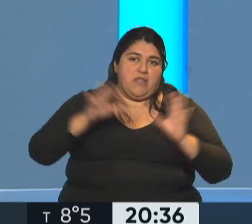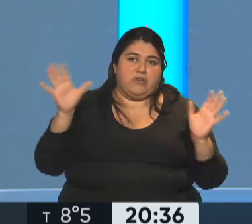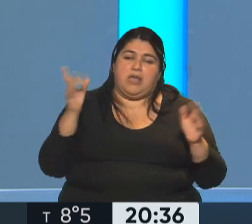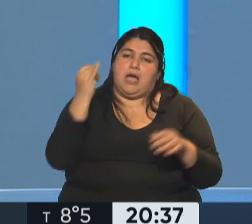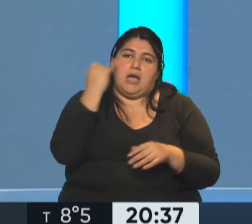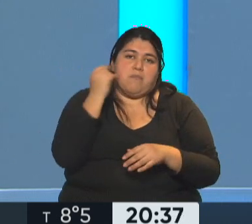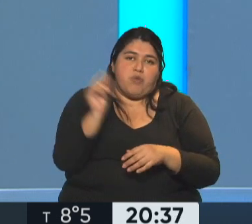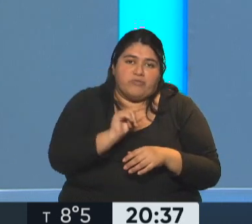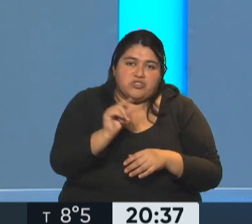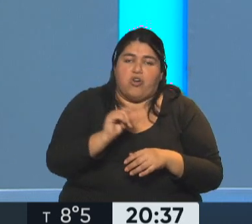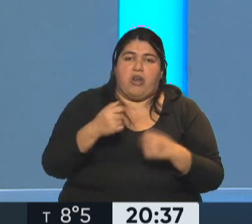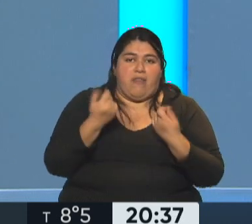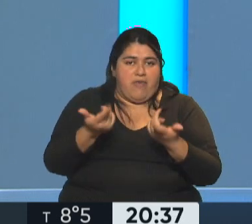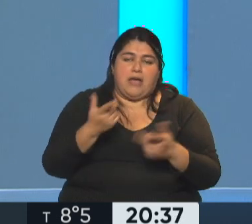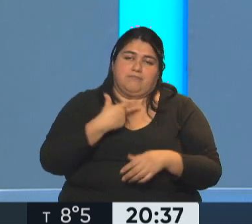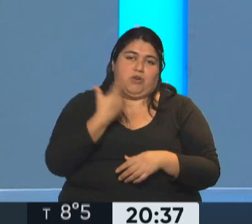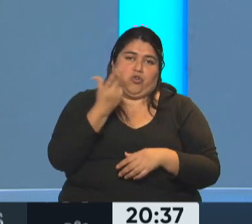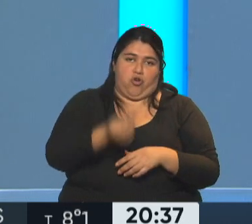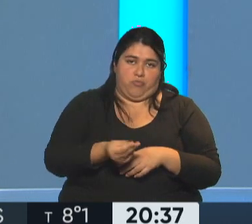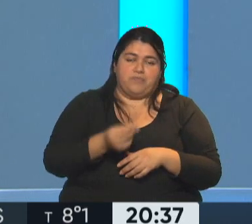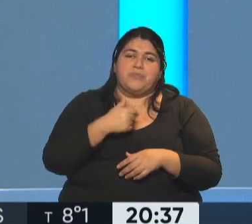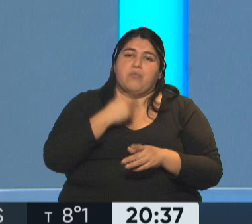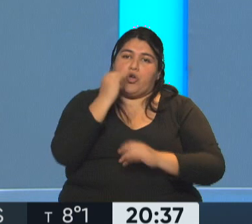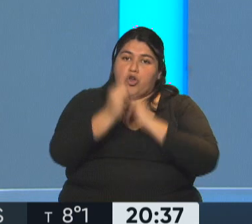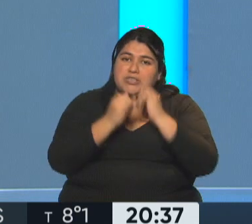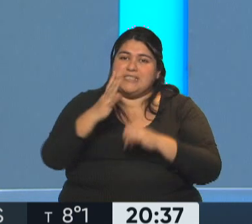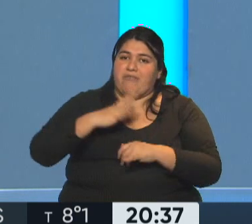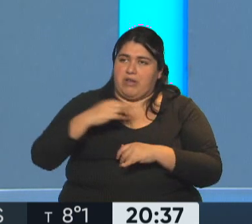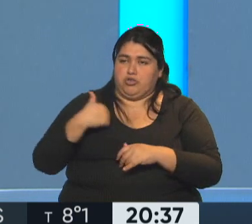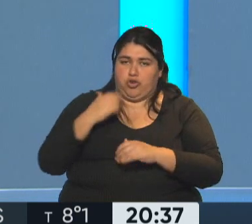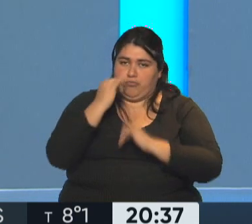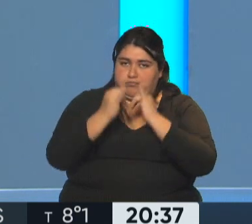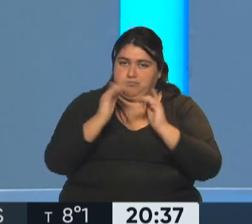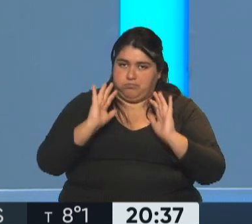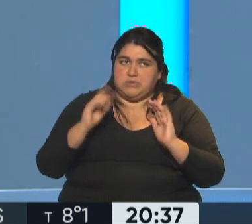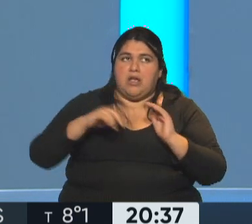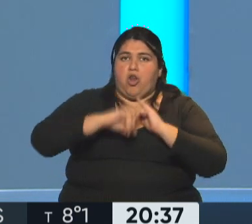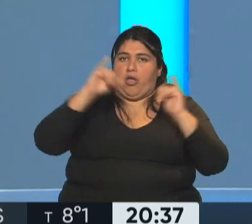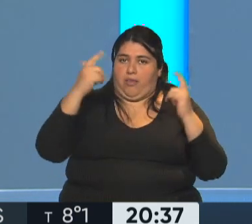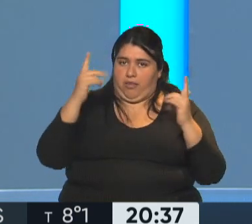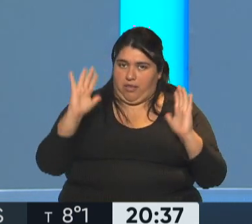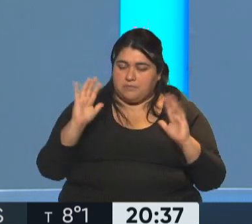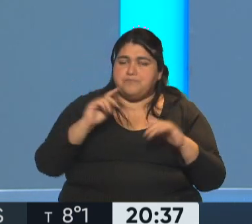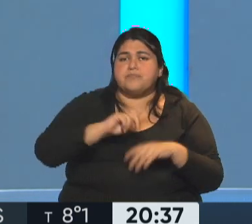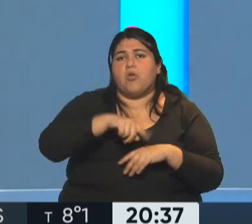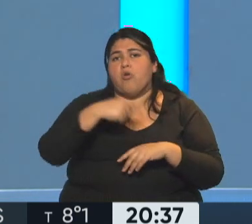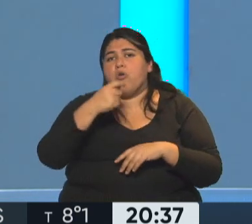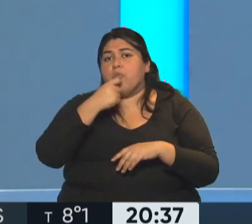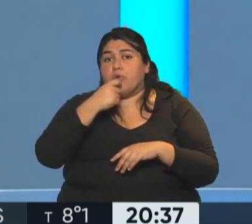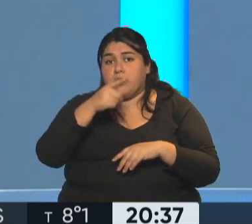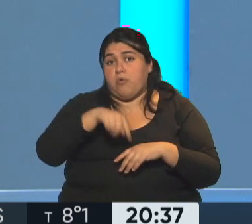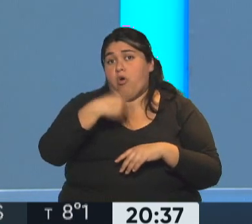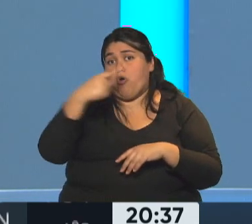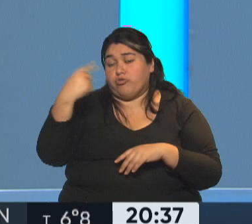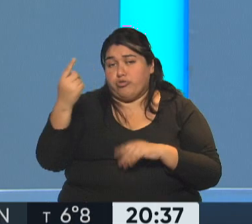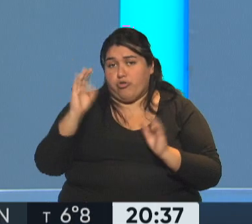condicional. Lo aclaro porque es una noticia que no trascendió mucho. Tampoco trascendió que hubieron